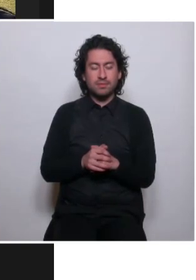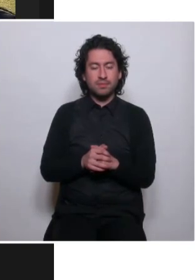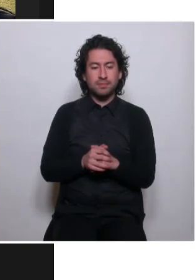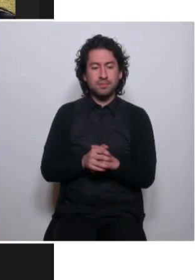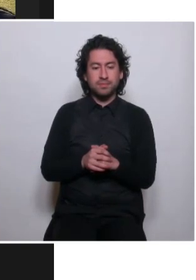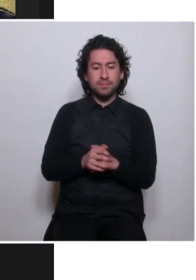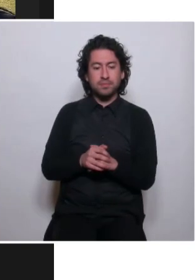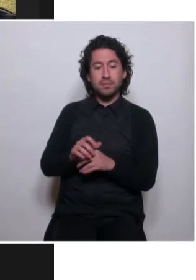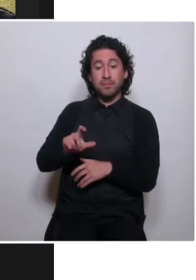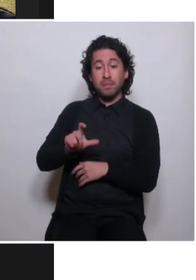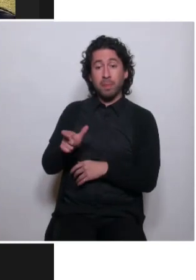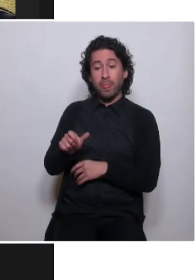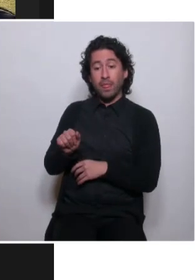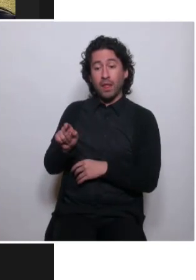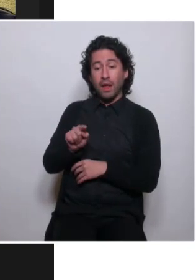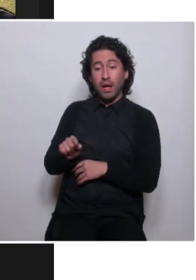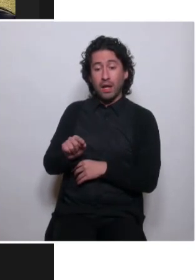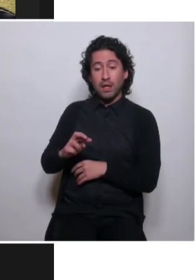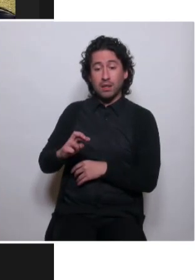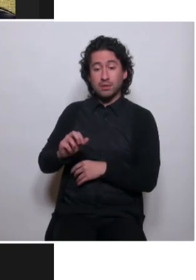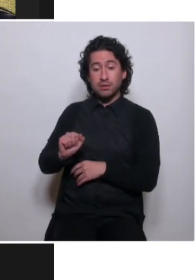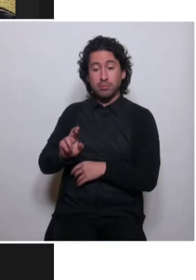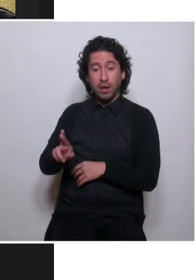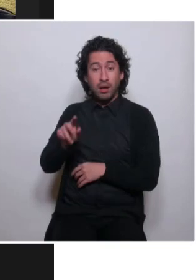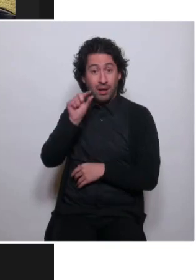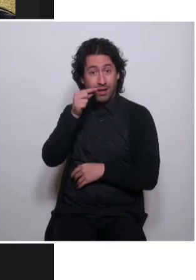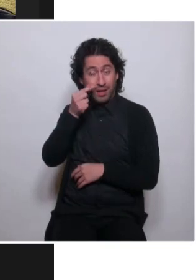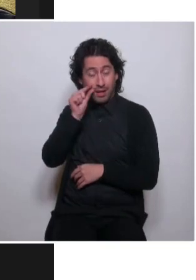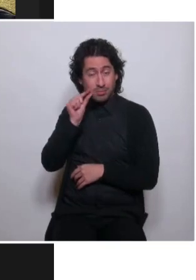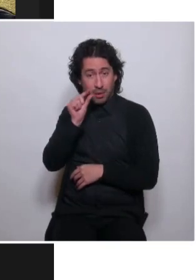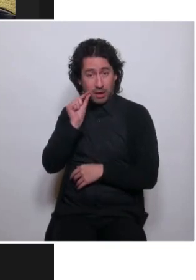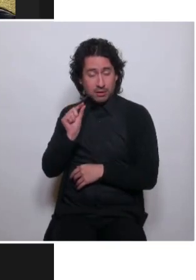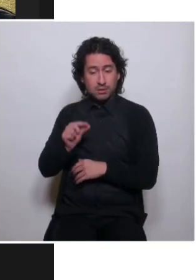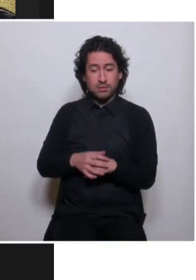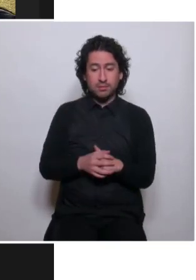Señor Gaspar Domínguez. A favor.